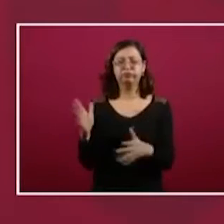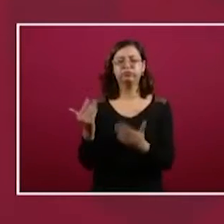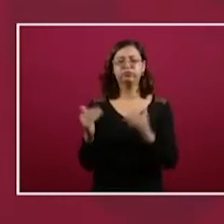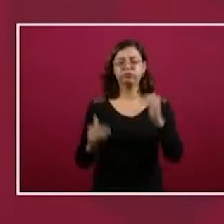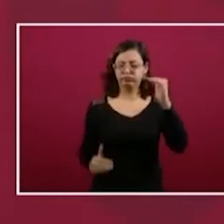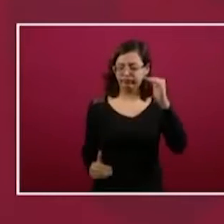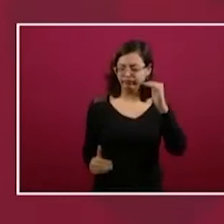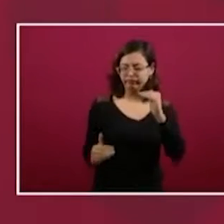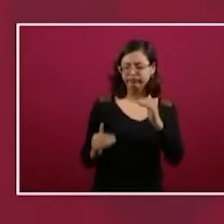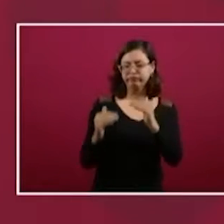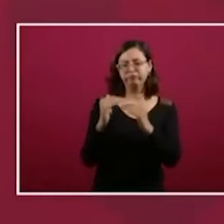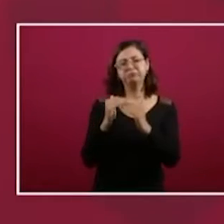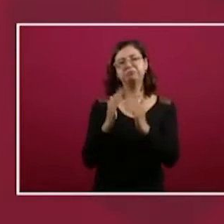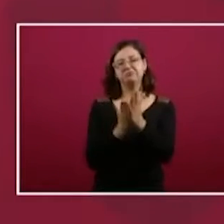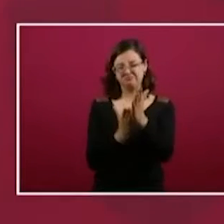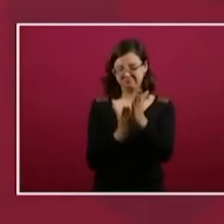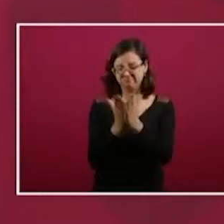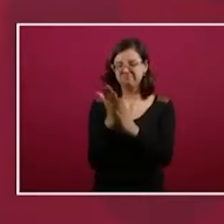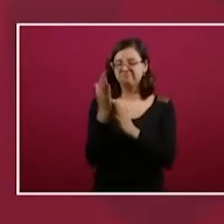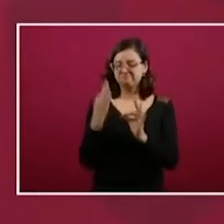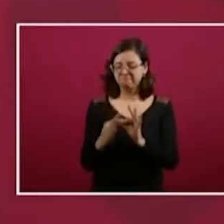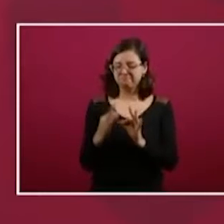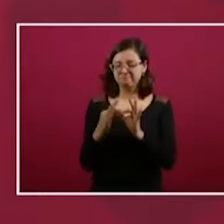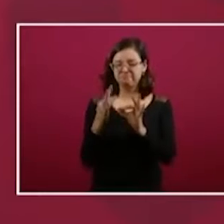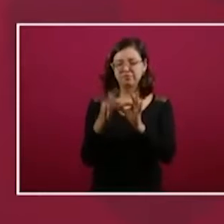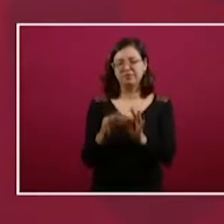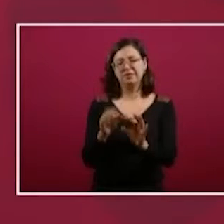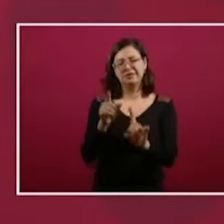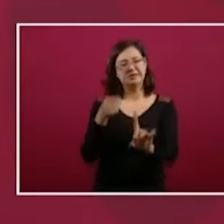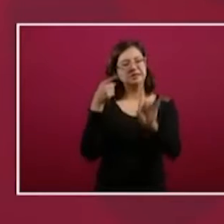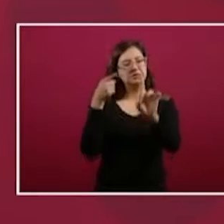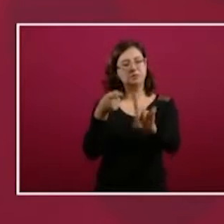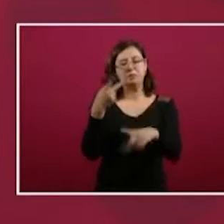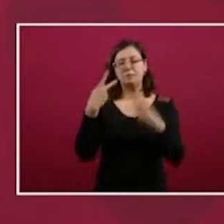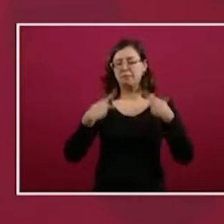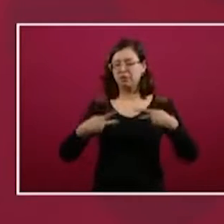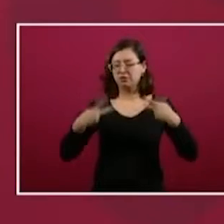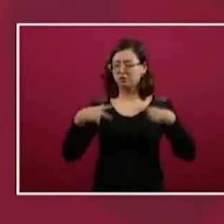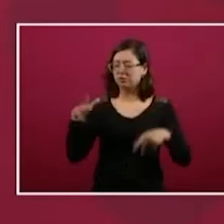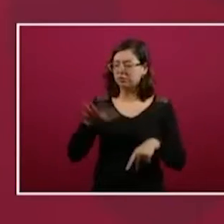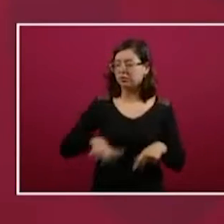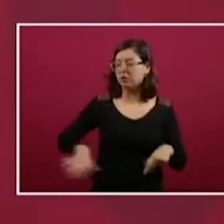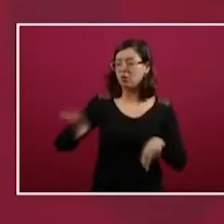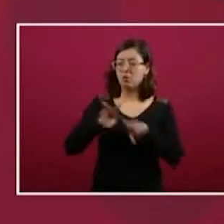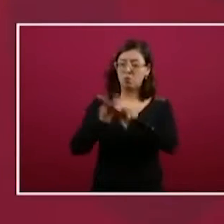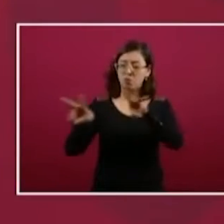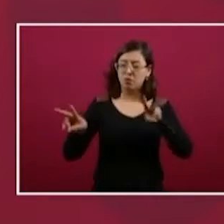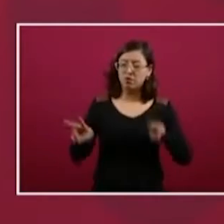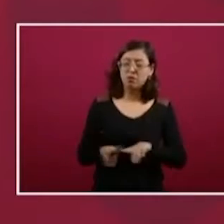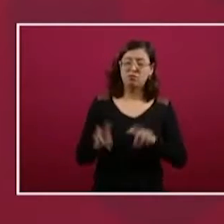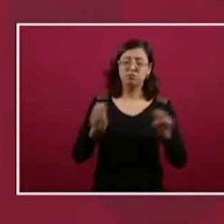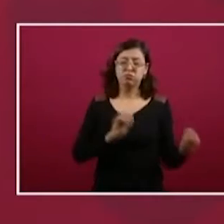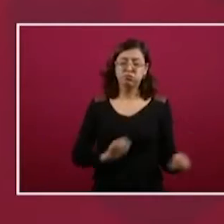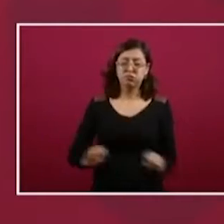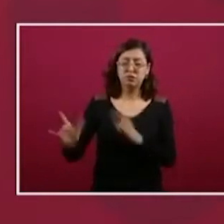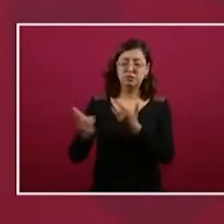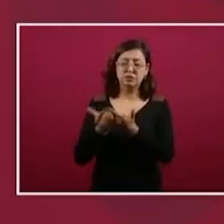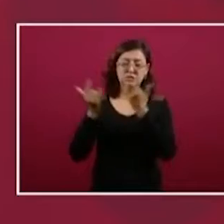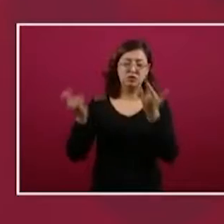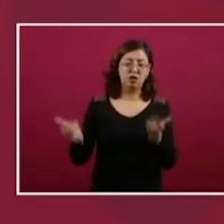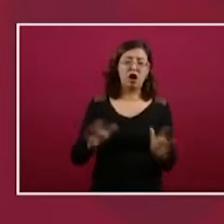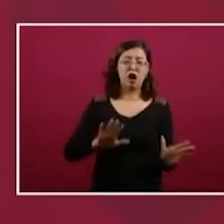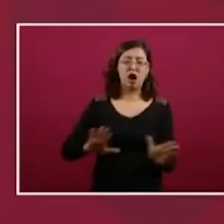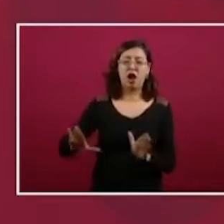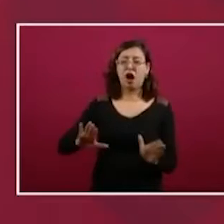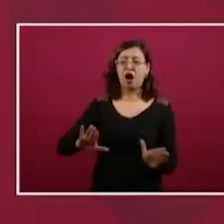desigualdad, teniendo en el corazón de su ideario a las personas más desfavorecidas y abandonadas por la historia,